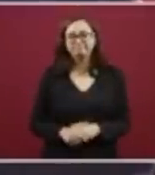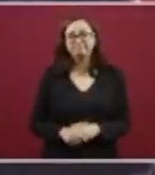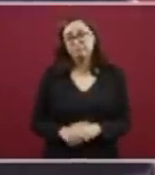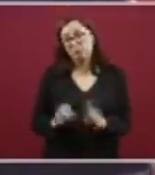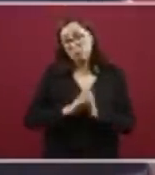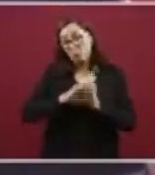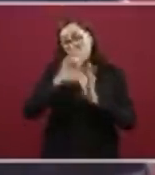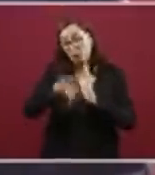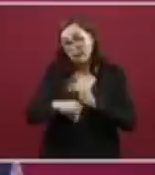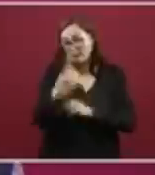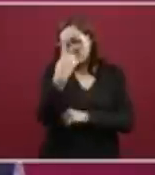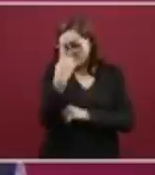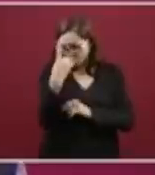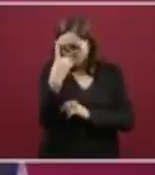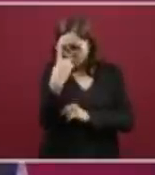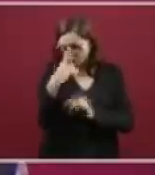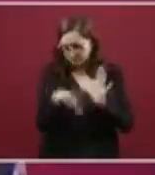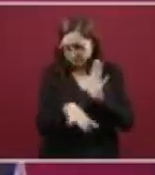de